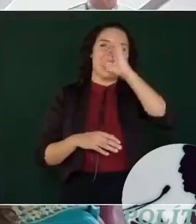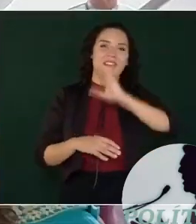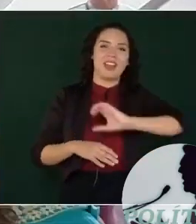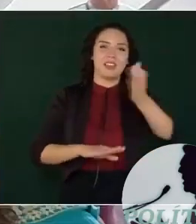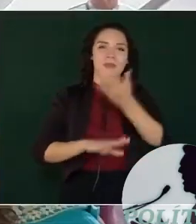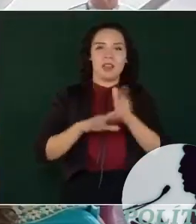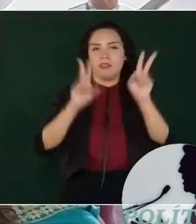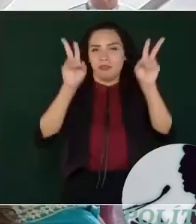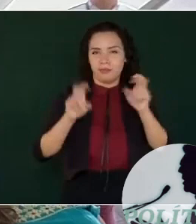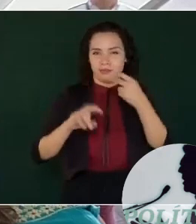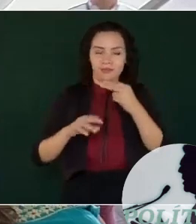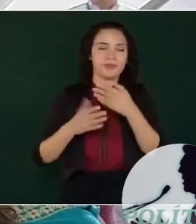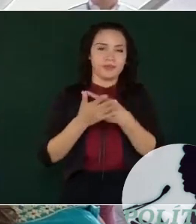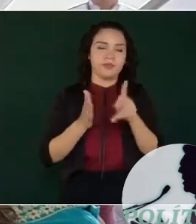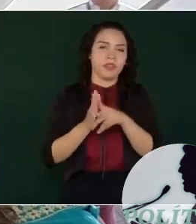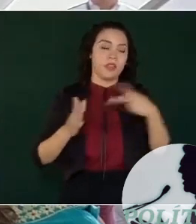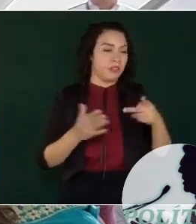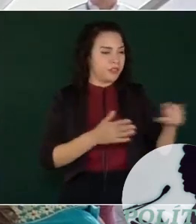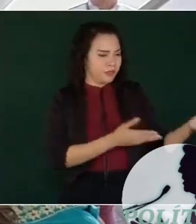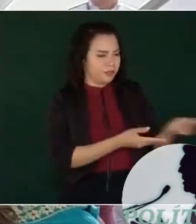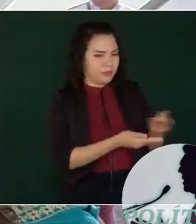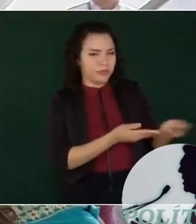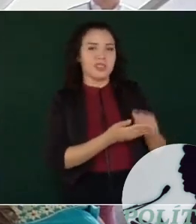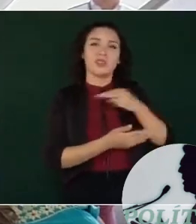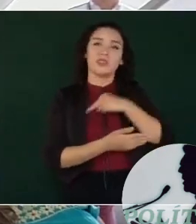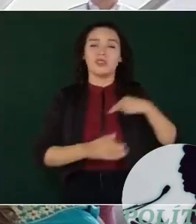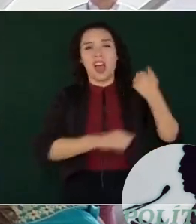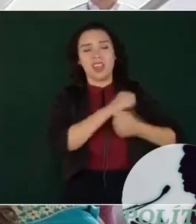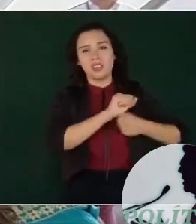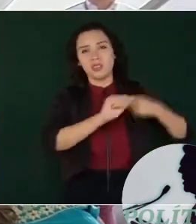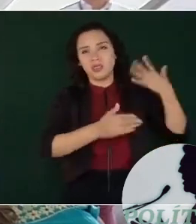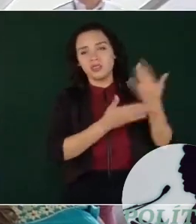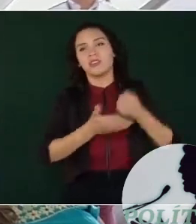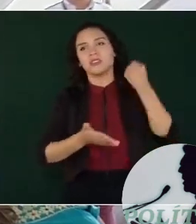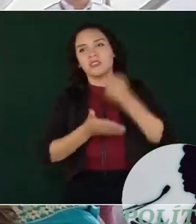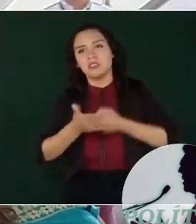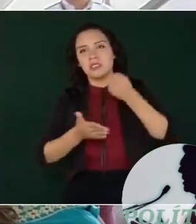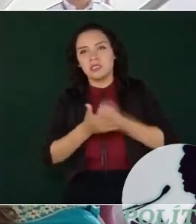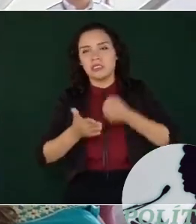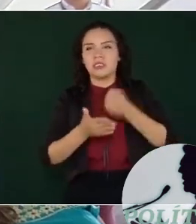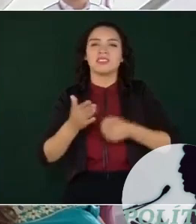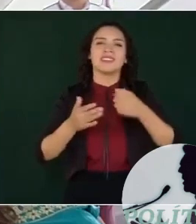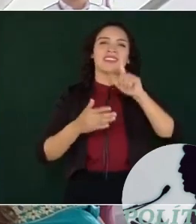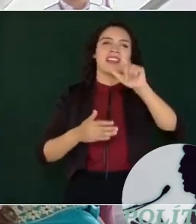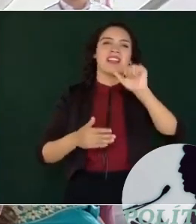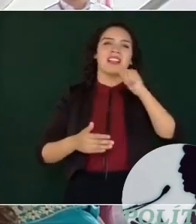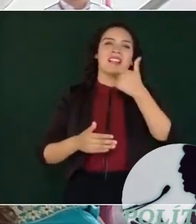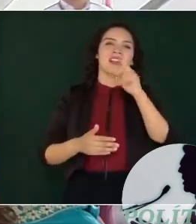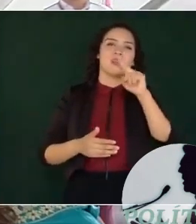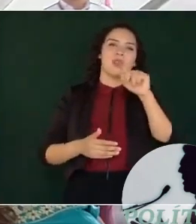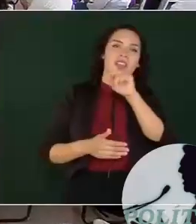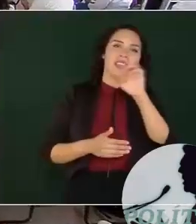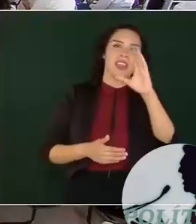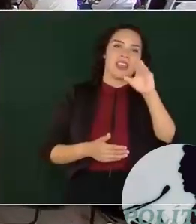años peleando porque en la Laguna del Carpintero no se construya, que hay más territorio, hay mangle.